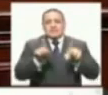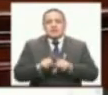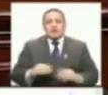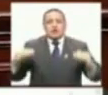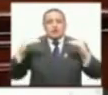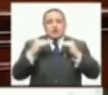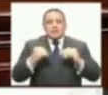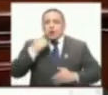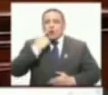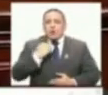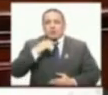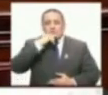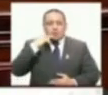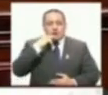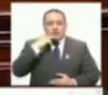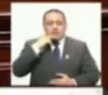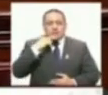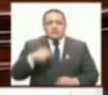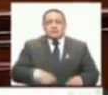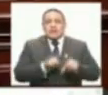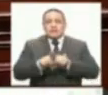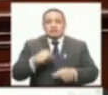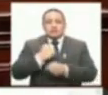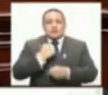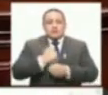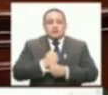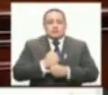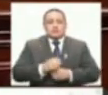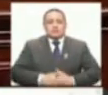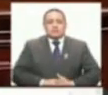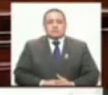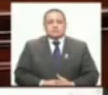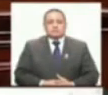paridad de género. Su composición